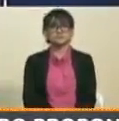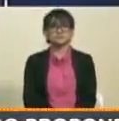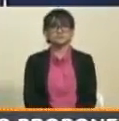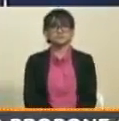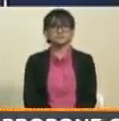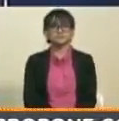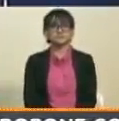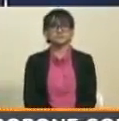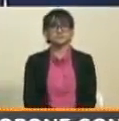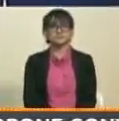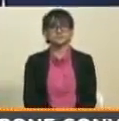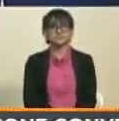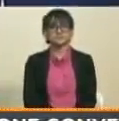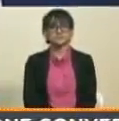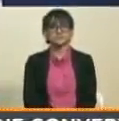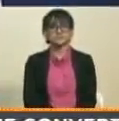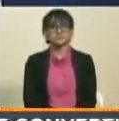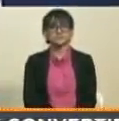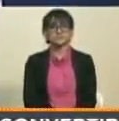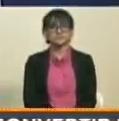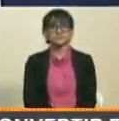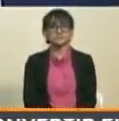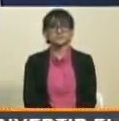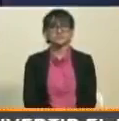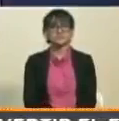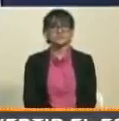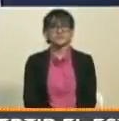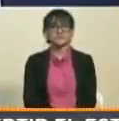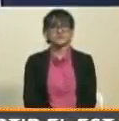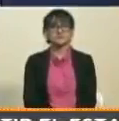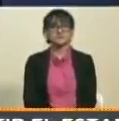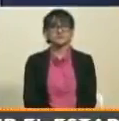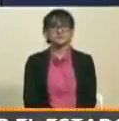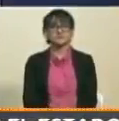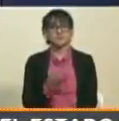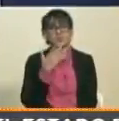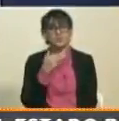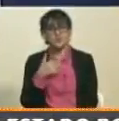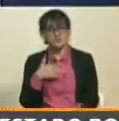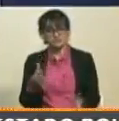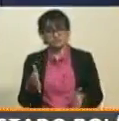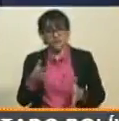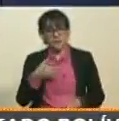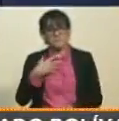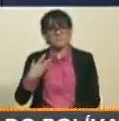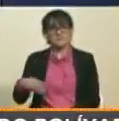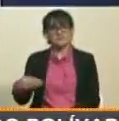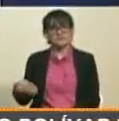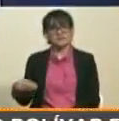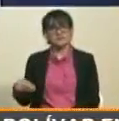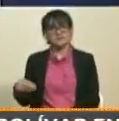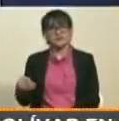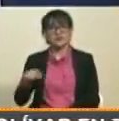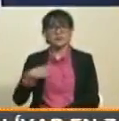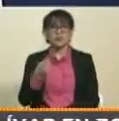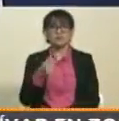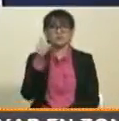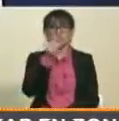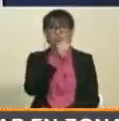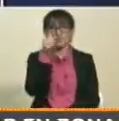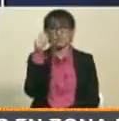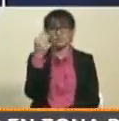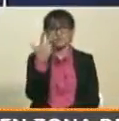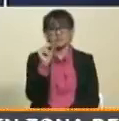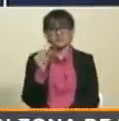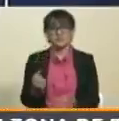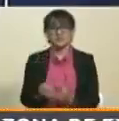que si ustedes me dan la victoria presidencial el próximo domingo 20